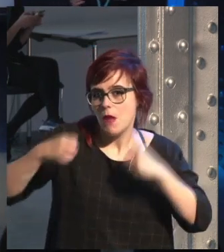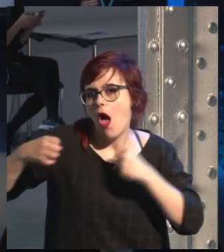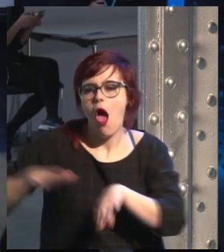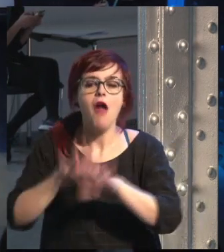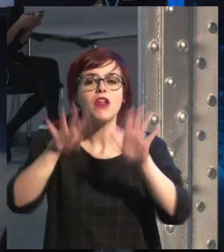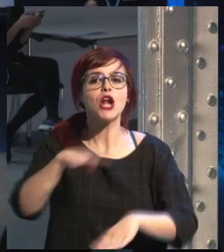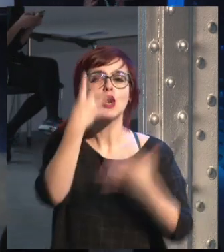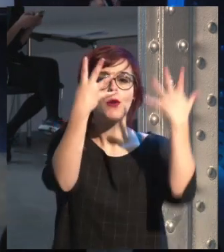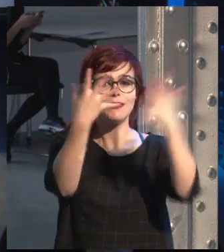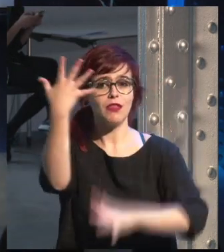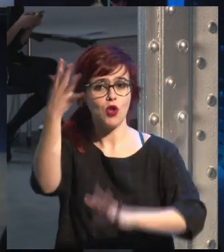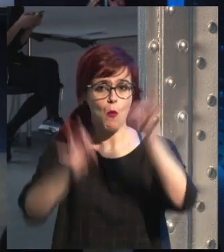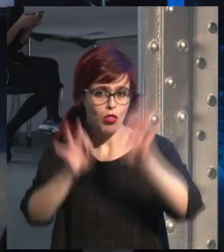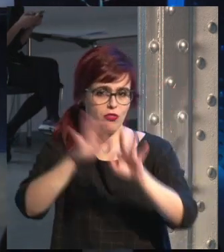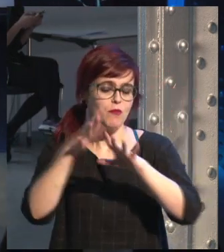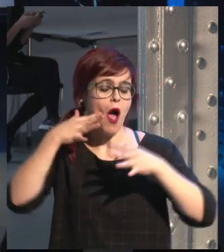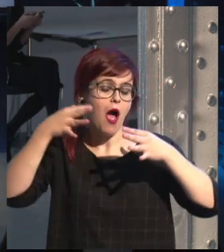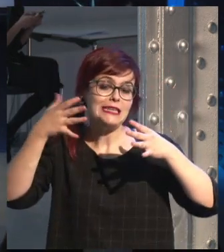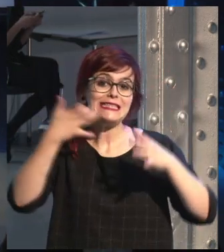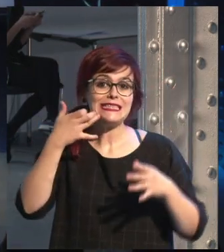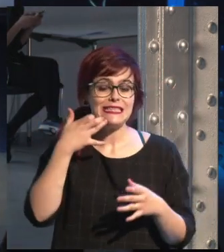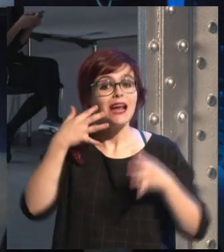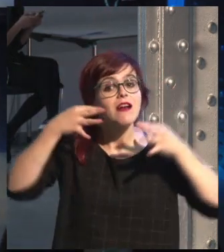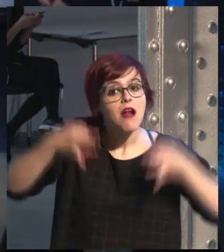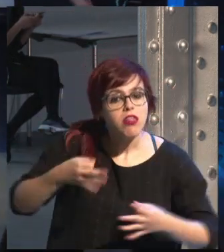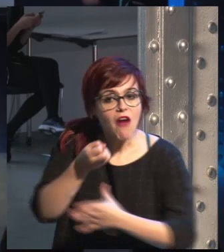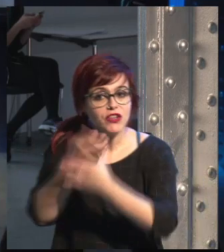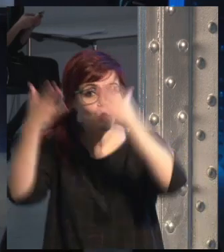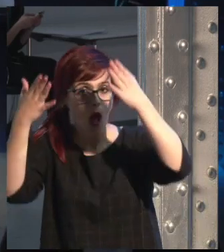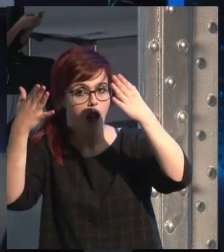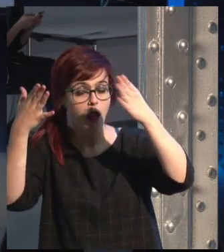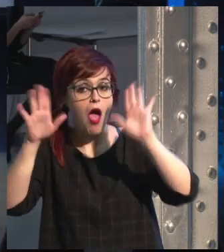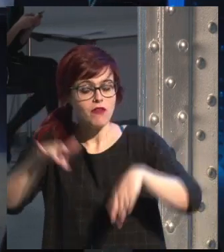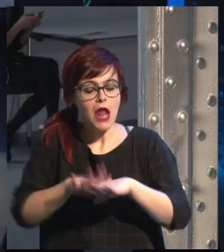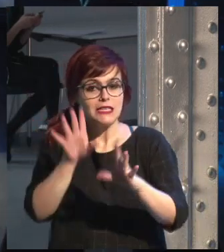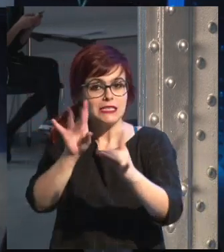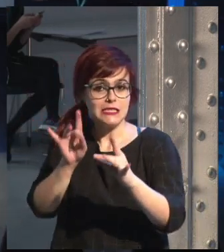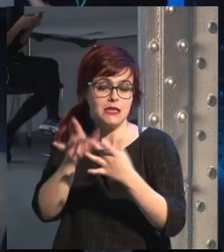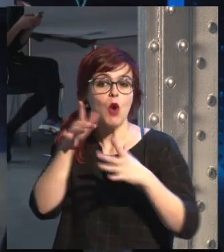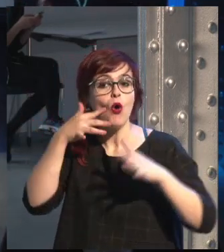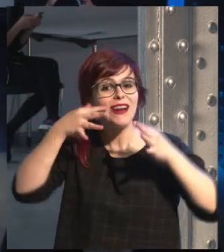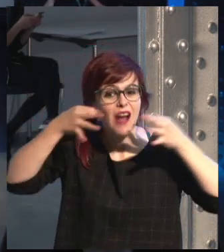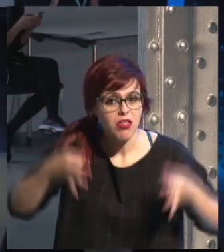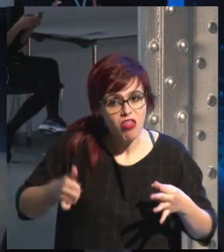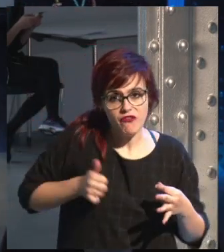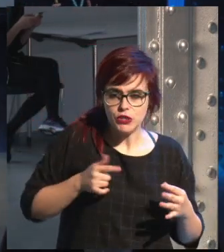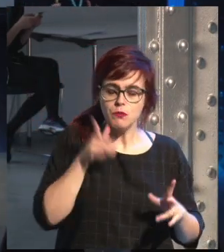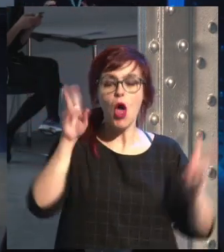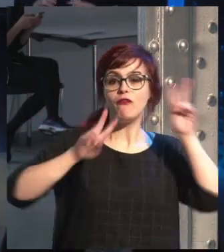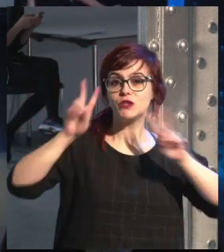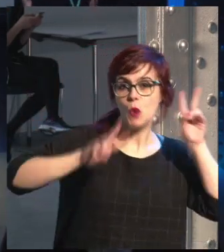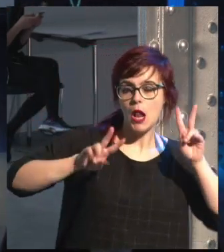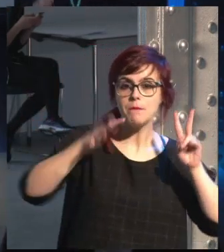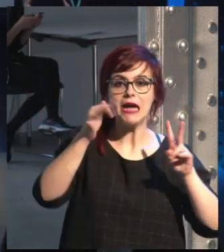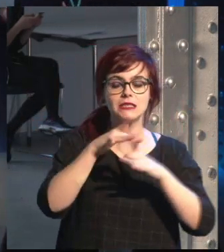95%. Con lo cual, el objetivo ahora nosotros, cuando desarrollemos una aplicación de realidad virtual, vamos a intentar simular la realidad. No solo visualmente,